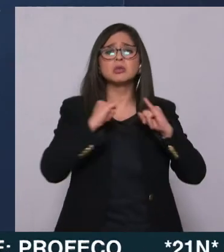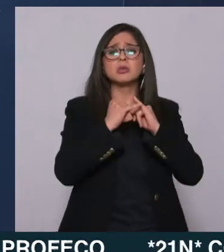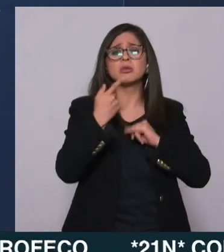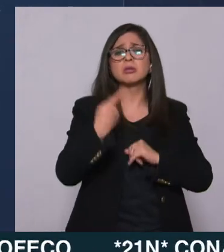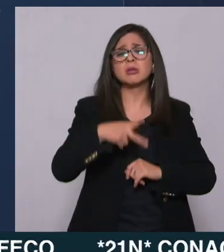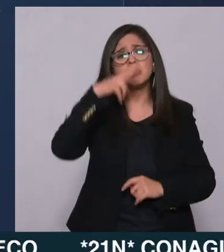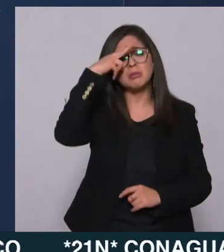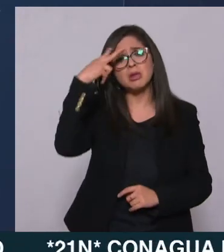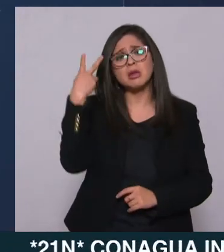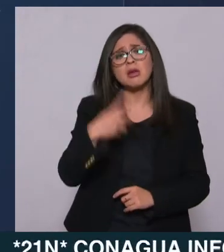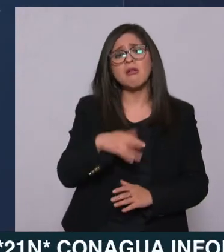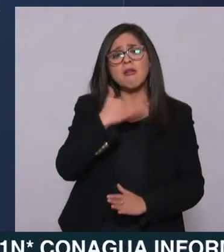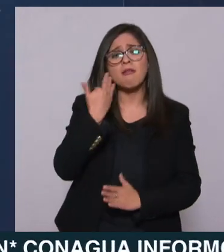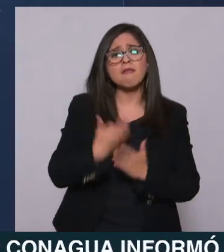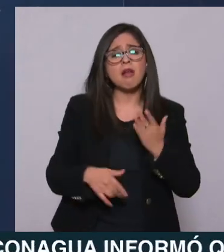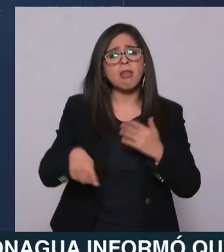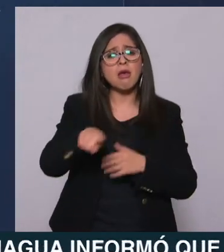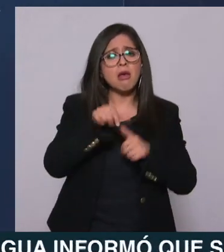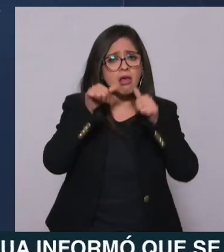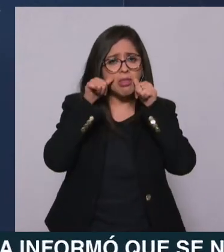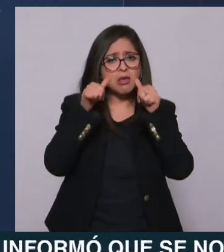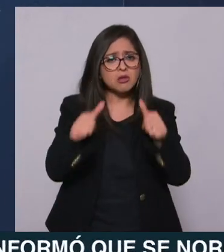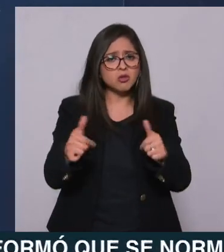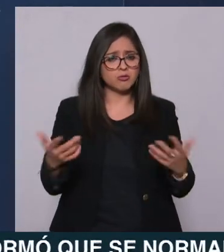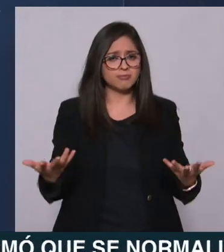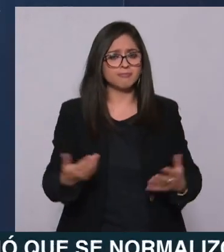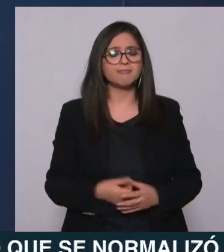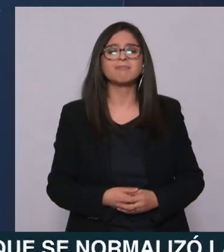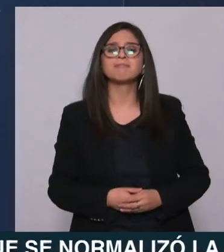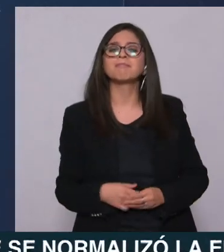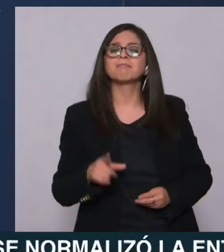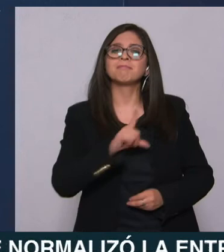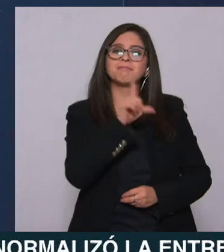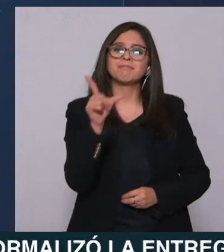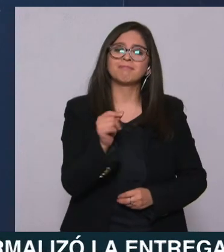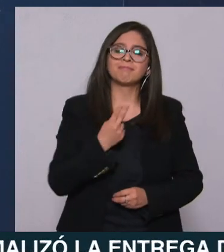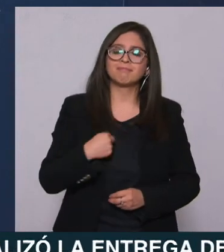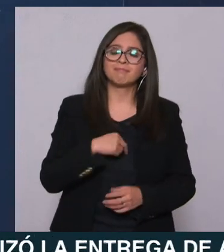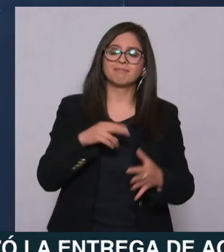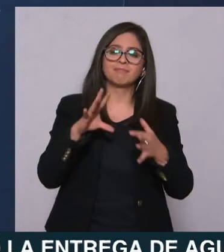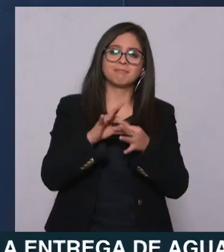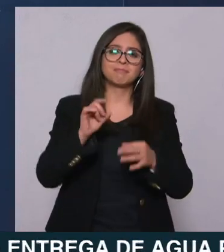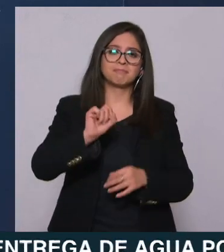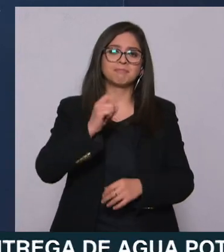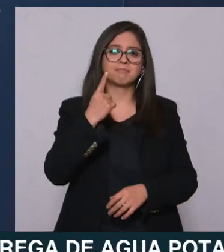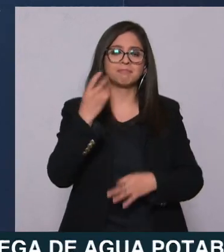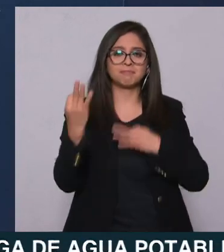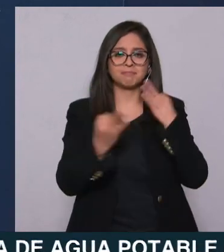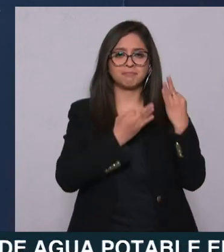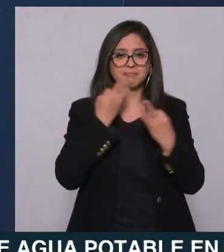una incipiente democracia, vulneradas. Nos encontramos la próxima ocasión aquí en 21 Noticias.